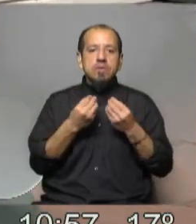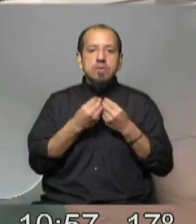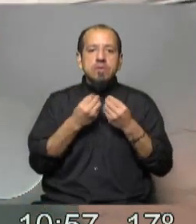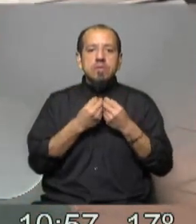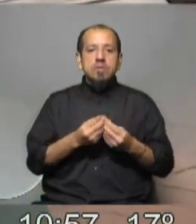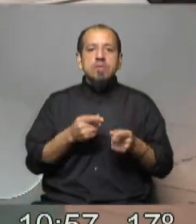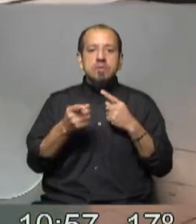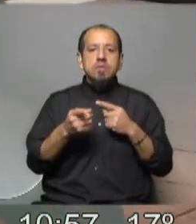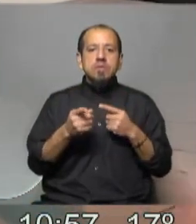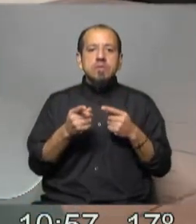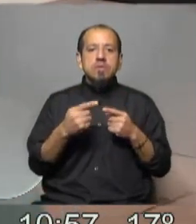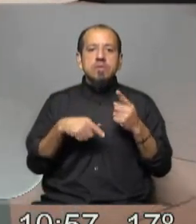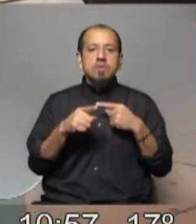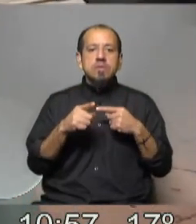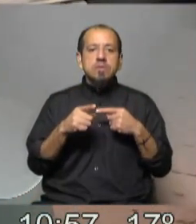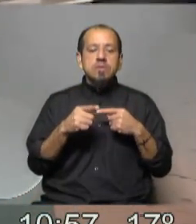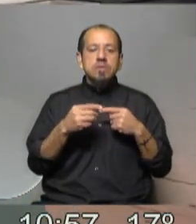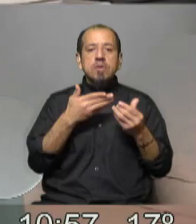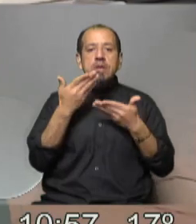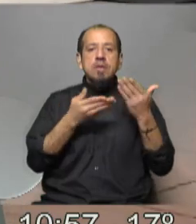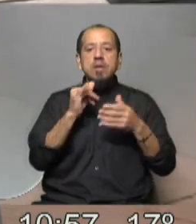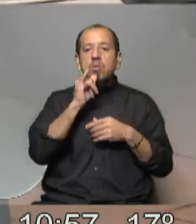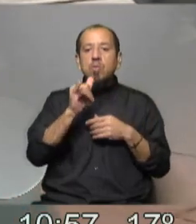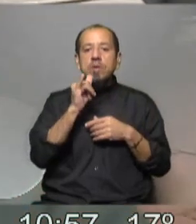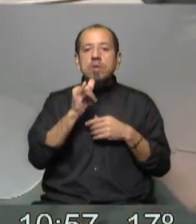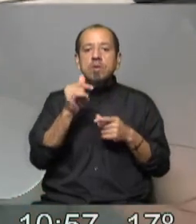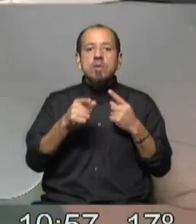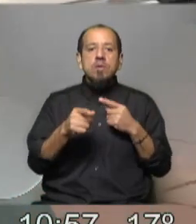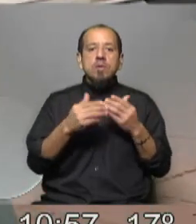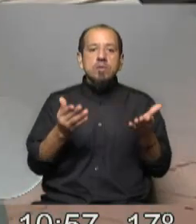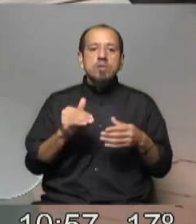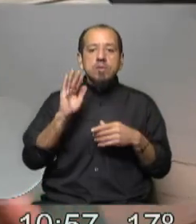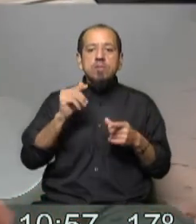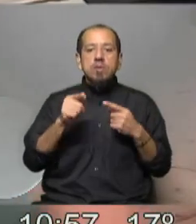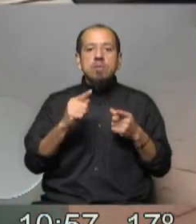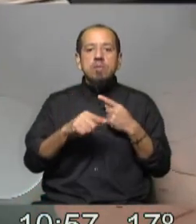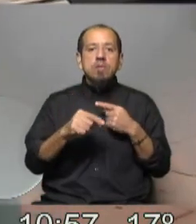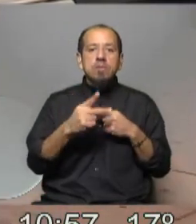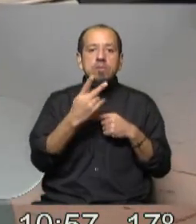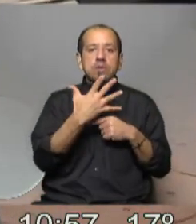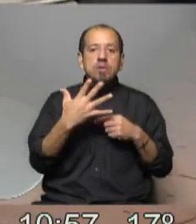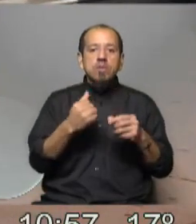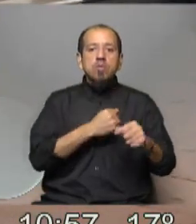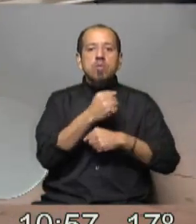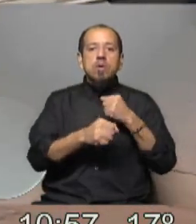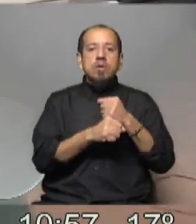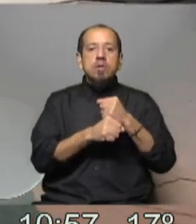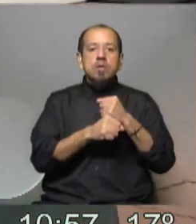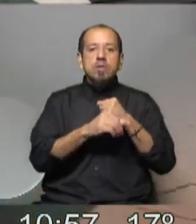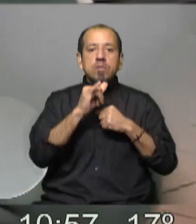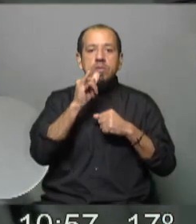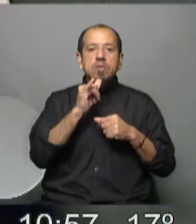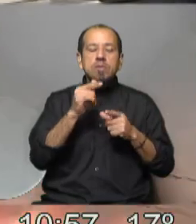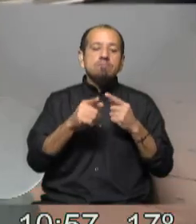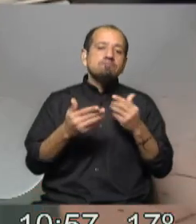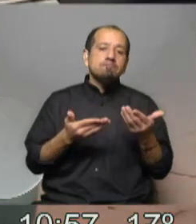espectáculos divinos ahí, tocamos con los Cantacuentos, y como bien comentaste, nos despedimos de los escenarios, son 25 años cantando y contando,